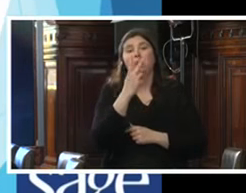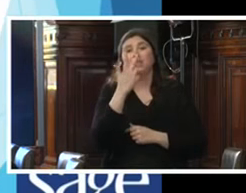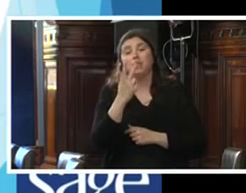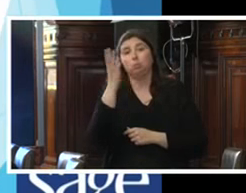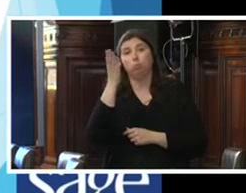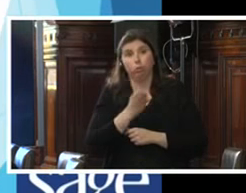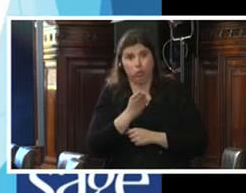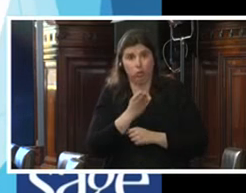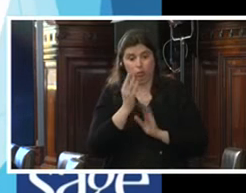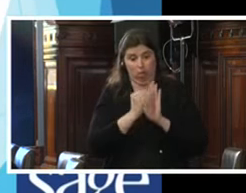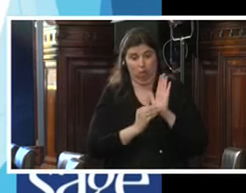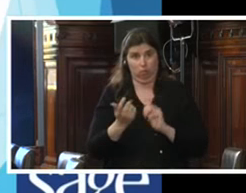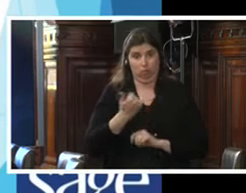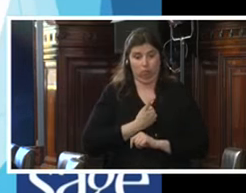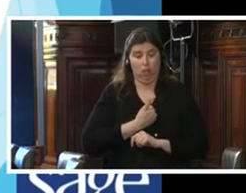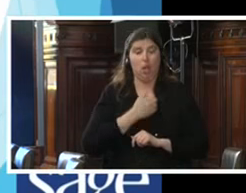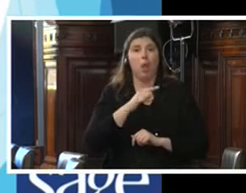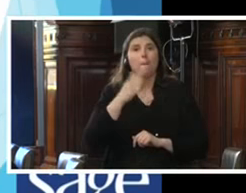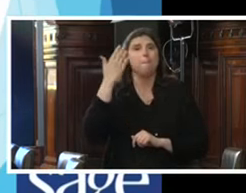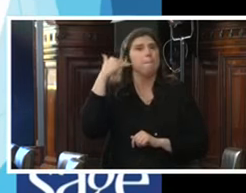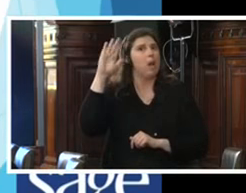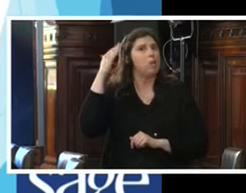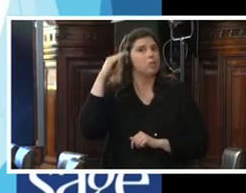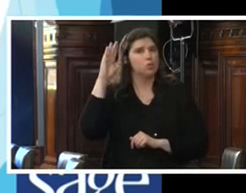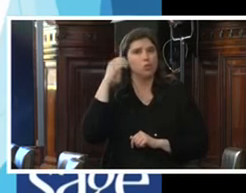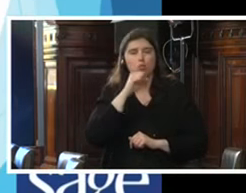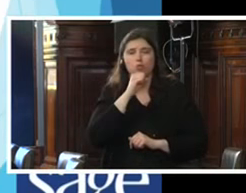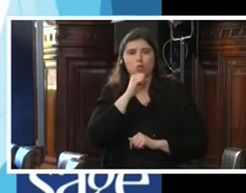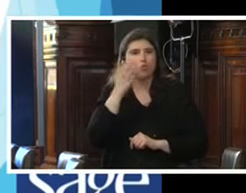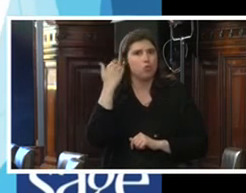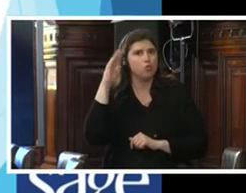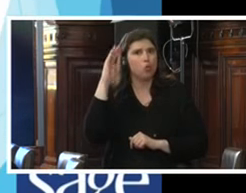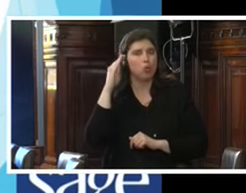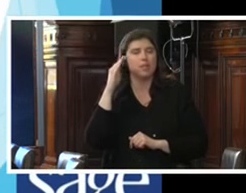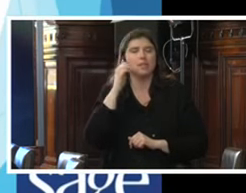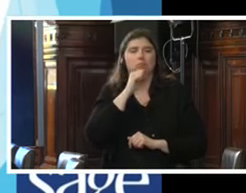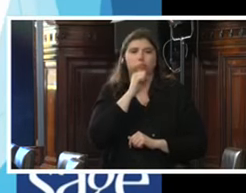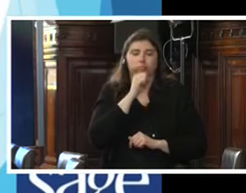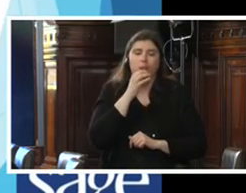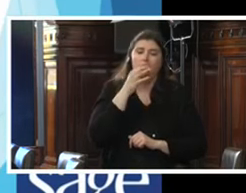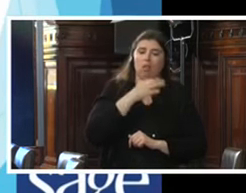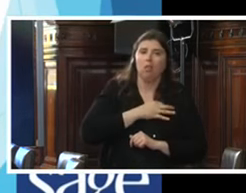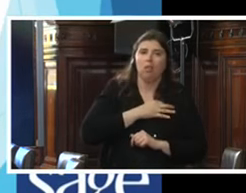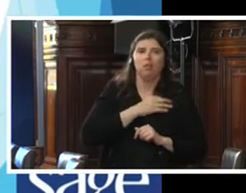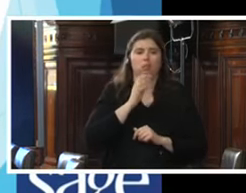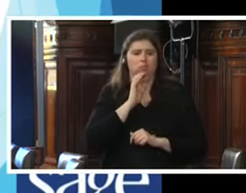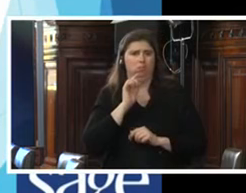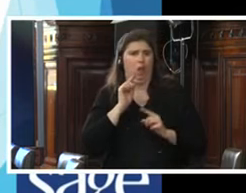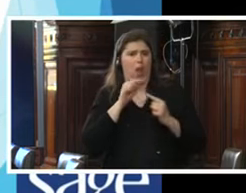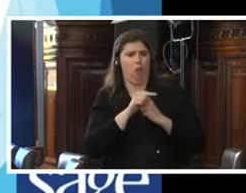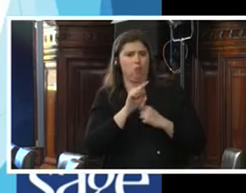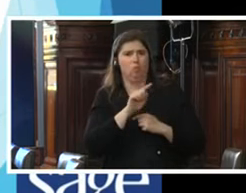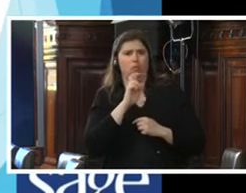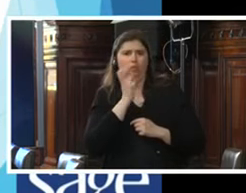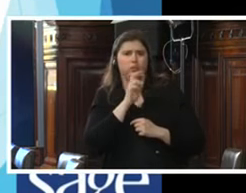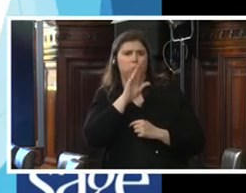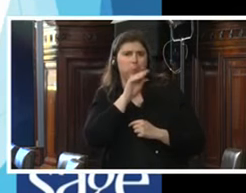tv the elders whitford a huevo por físico horas man from other residentes en institución